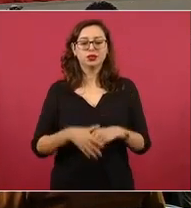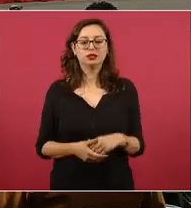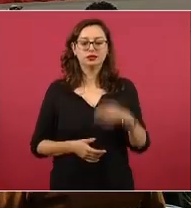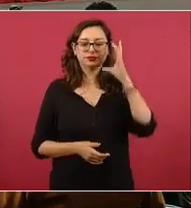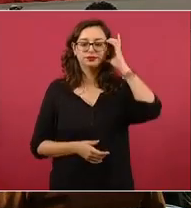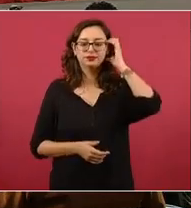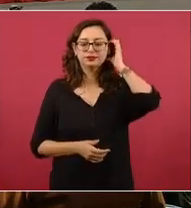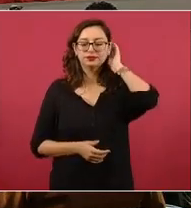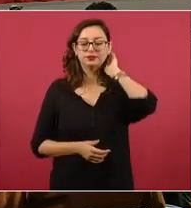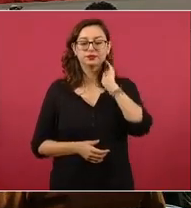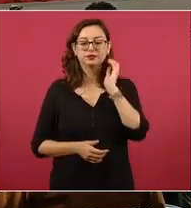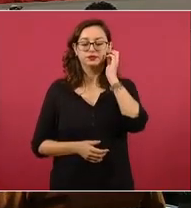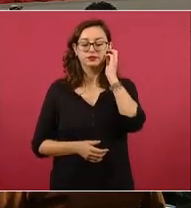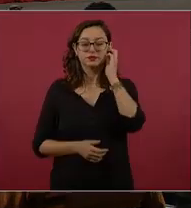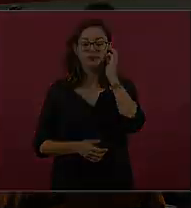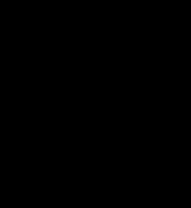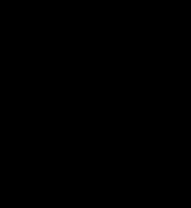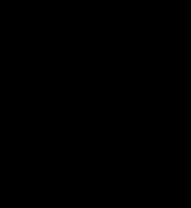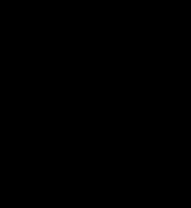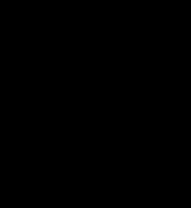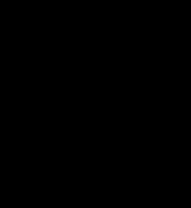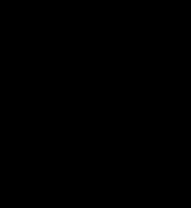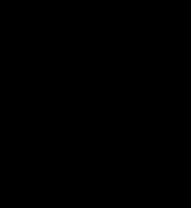donde aparece él diciendo